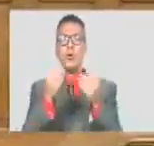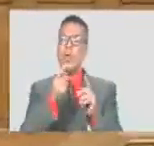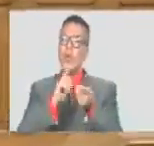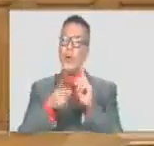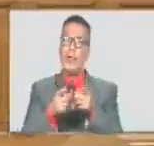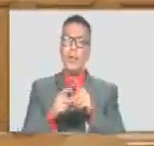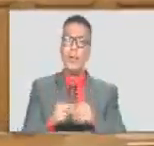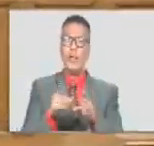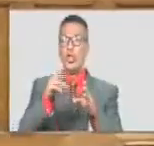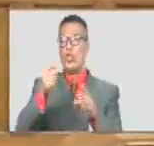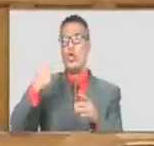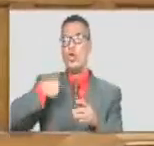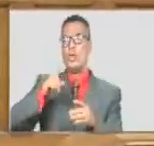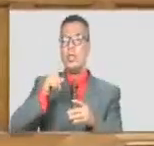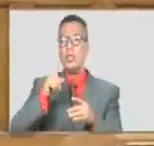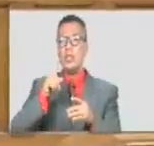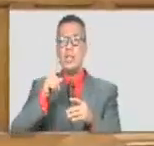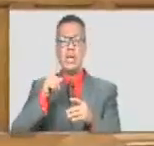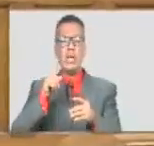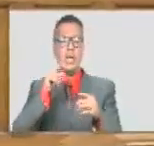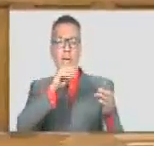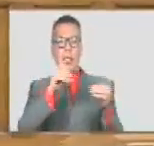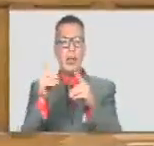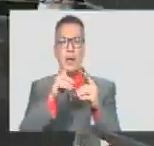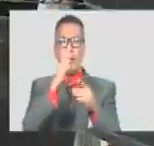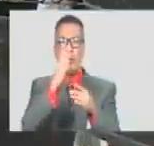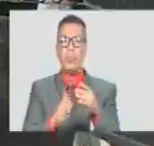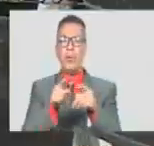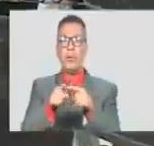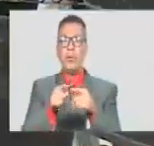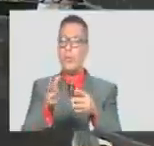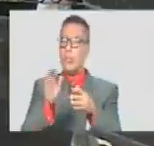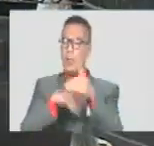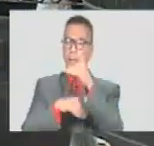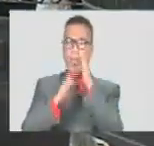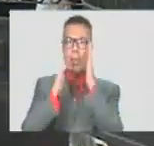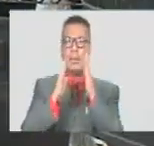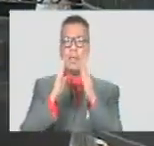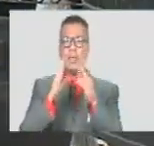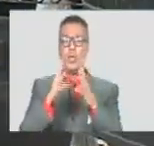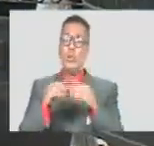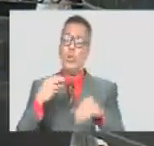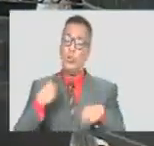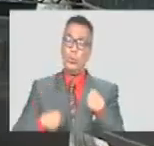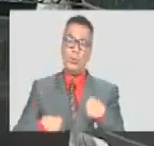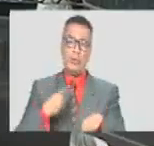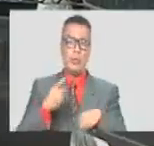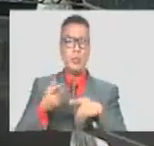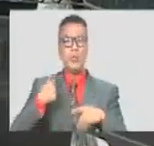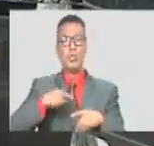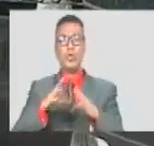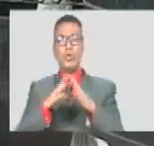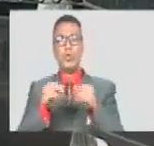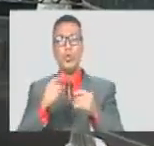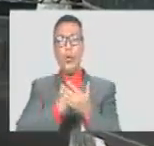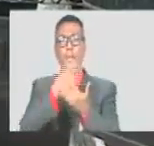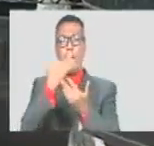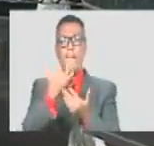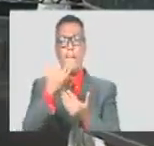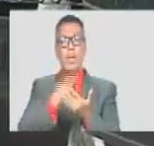veces no tenían interlocutor, que muchas veces no tenían un receptor de su angustia, un receptor de sus